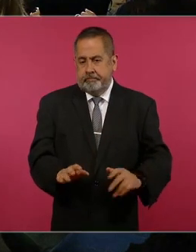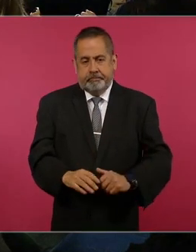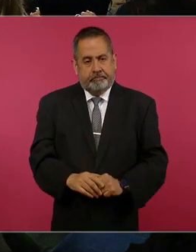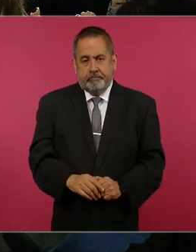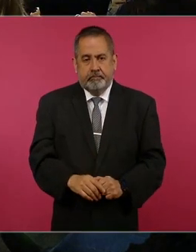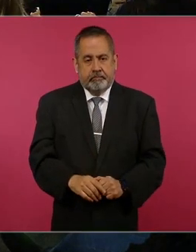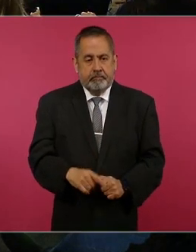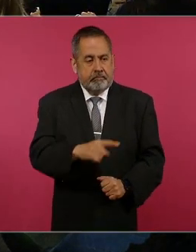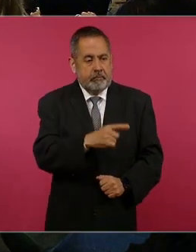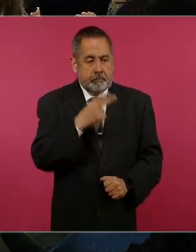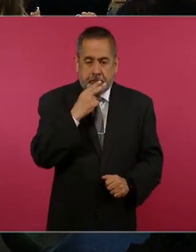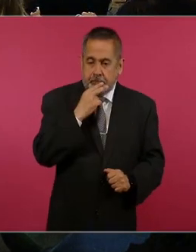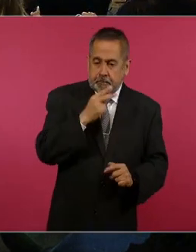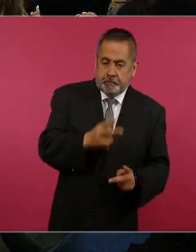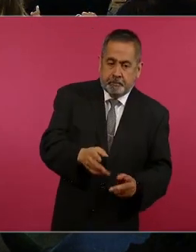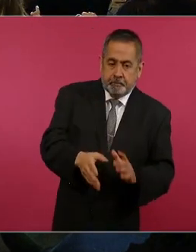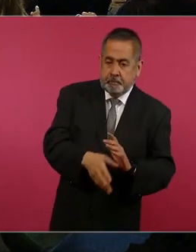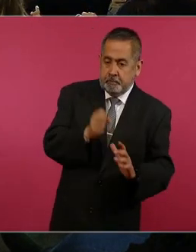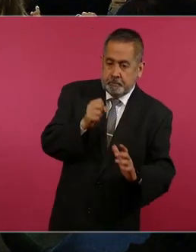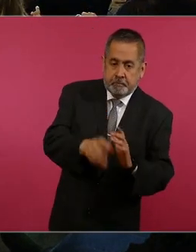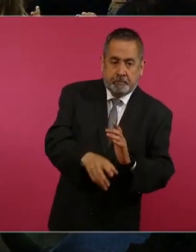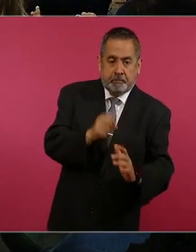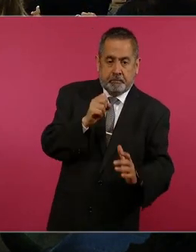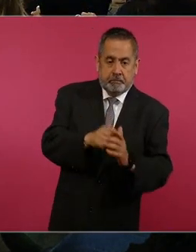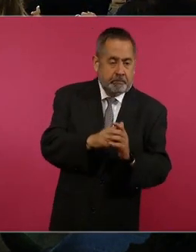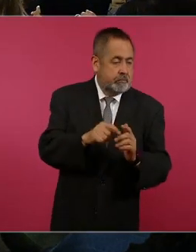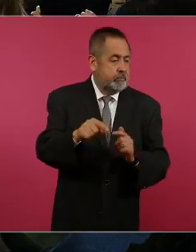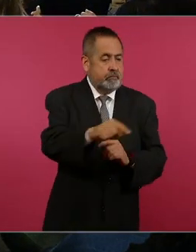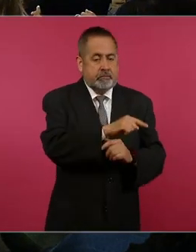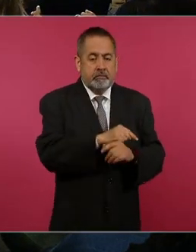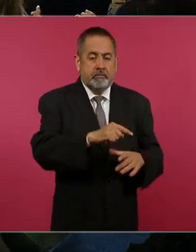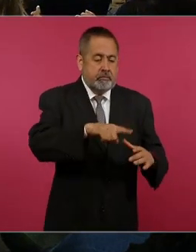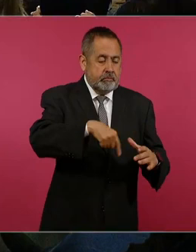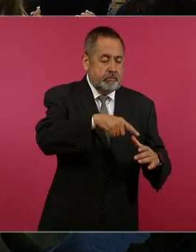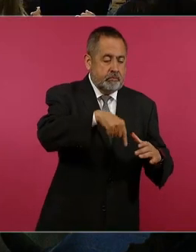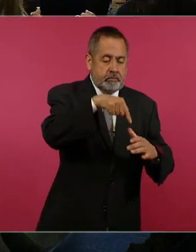la explotación de id